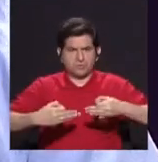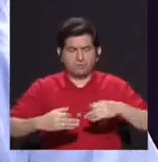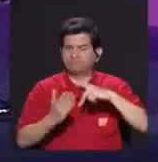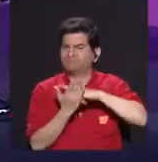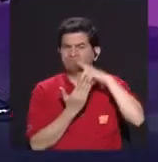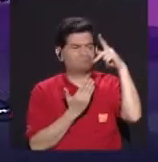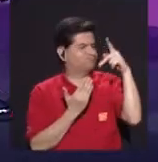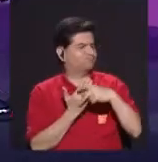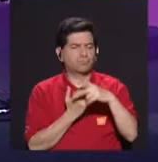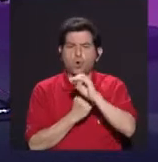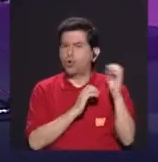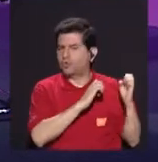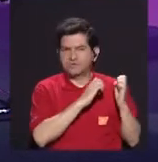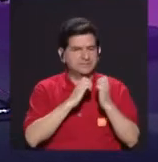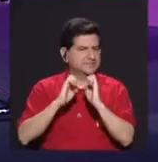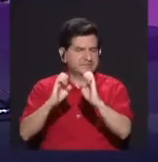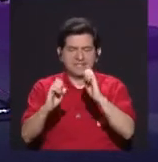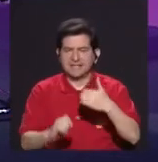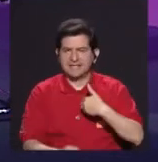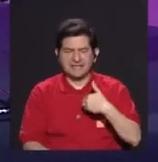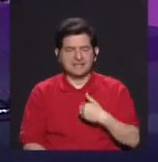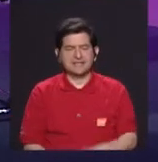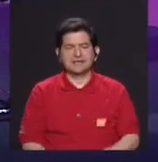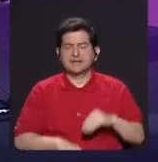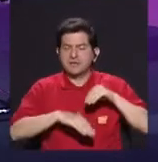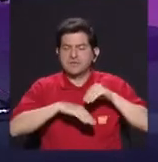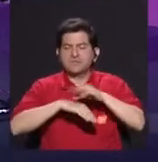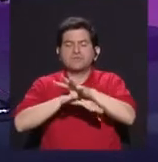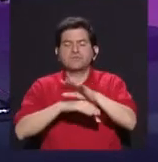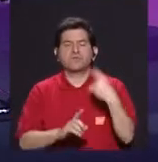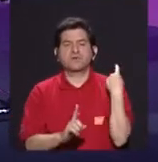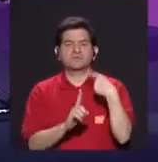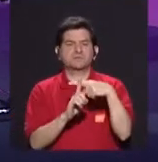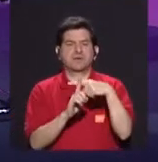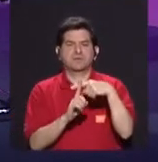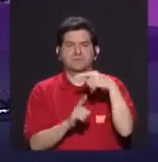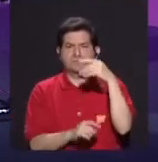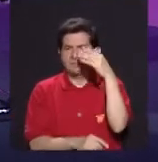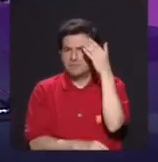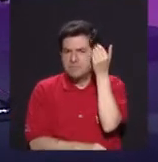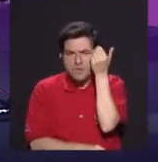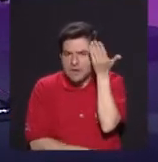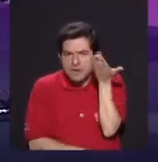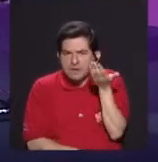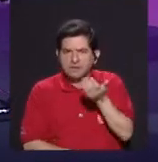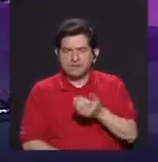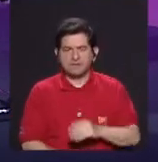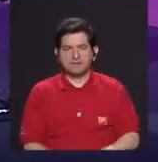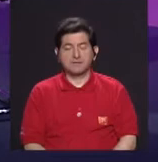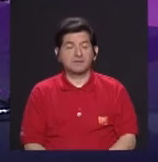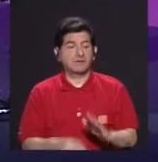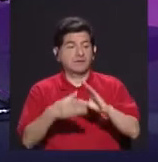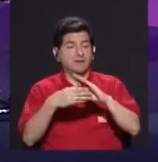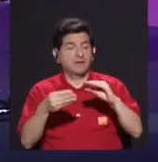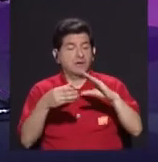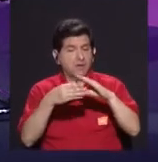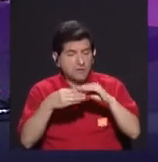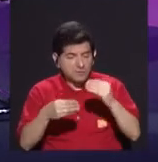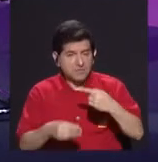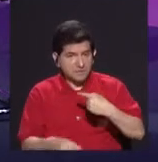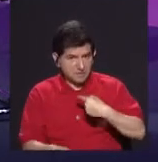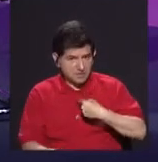programa o ninguna estrategia va a tener un eco positivo porque porque como comentaba en